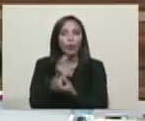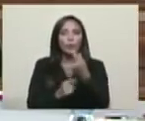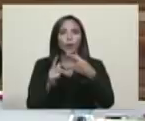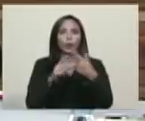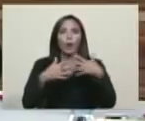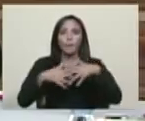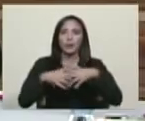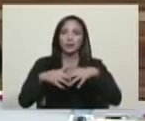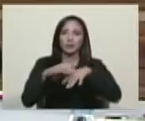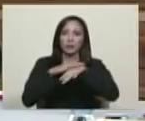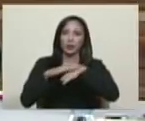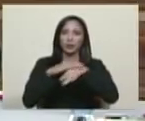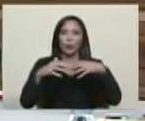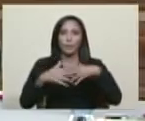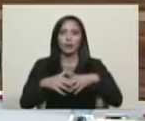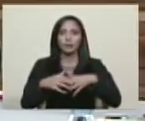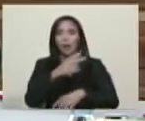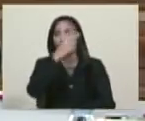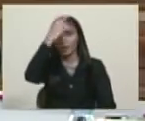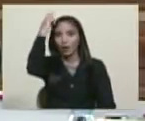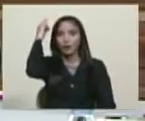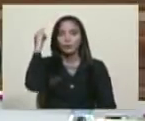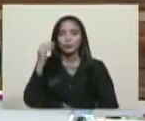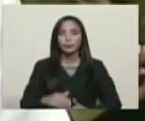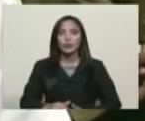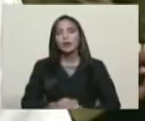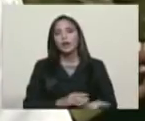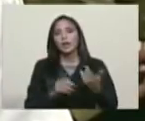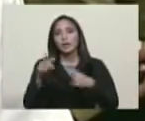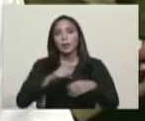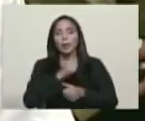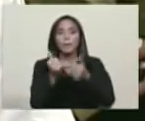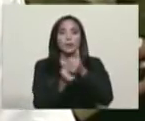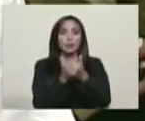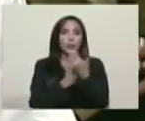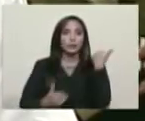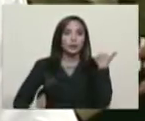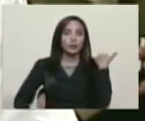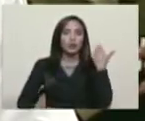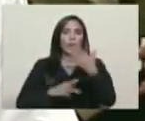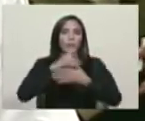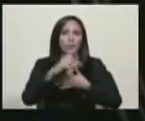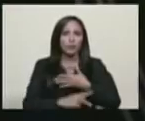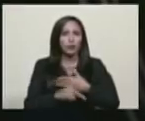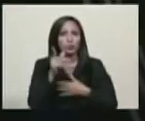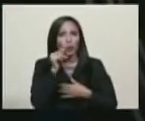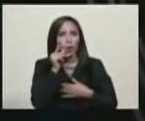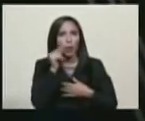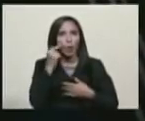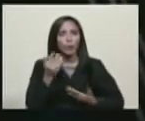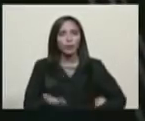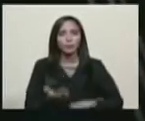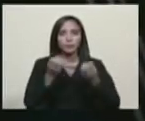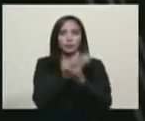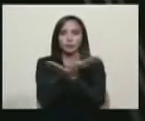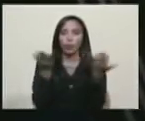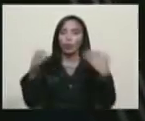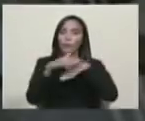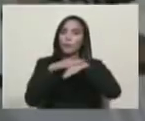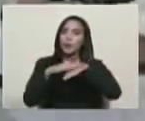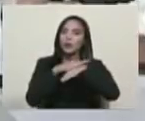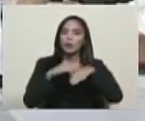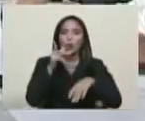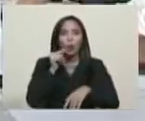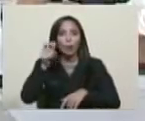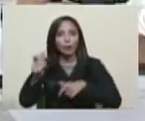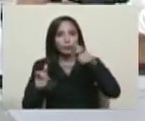Industria, Tarek Alaizami, compañero vicepresidente de Planificación, los compañeros ministros Wilmar